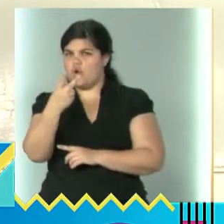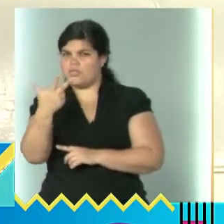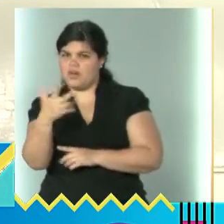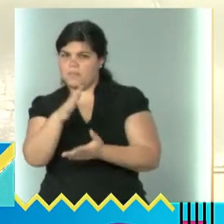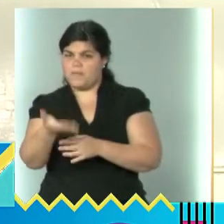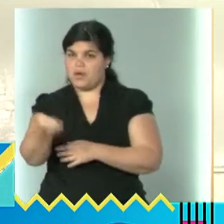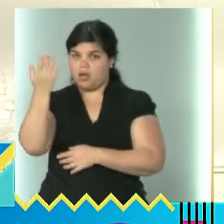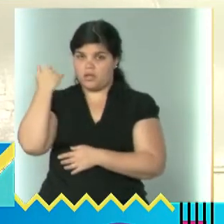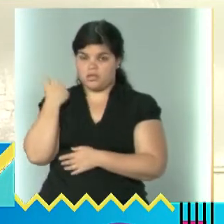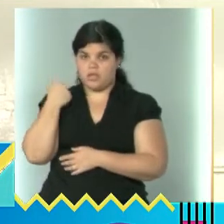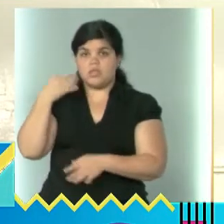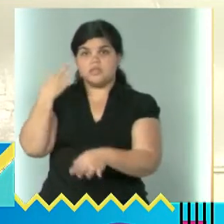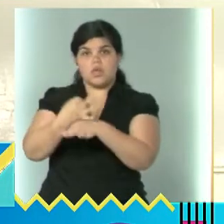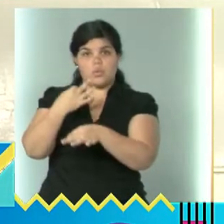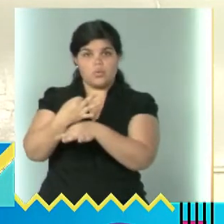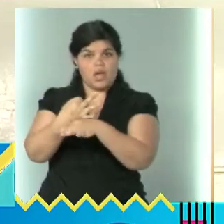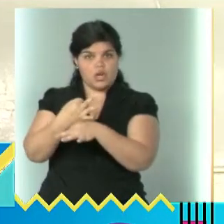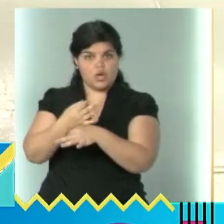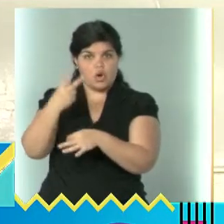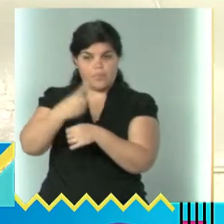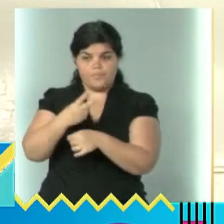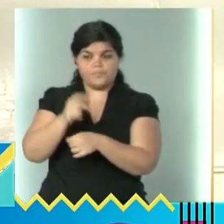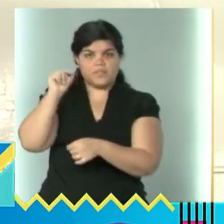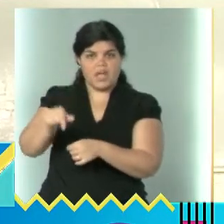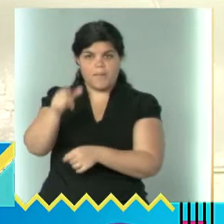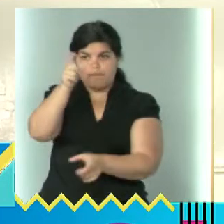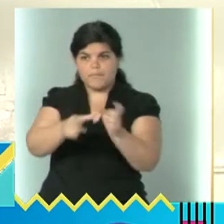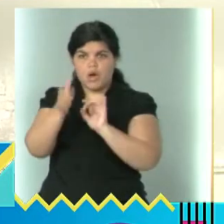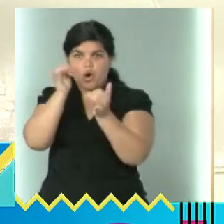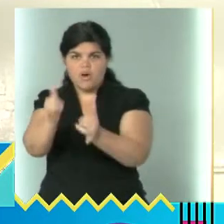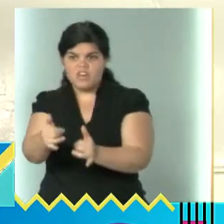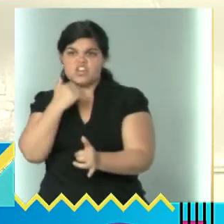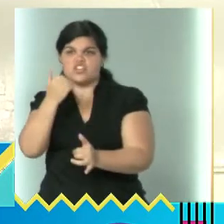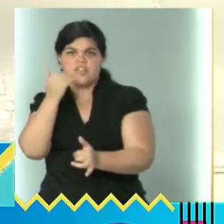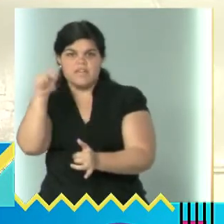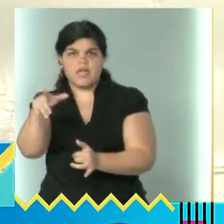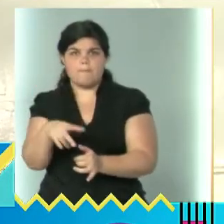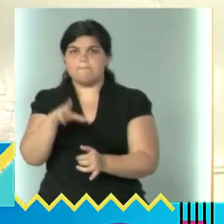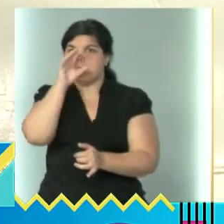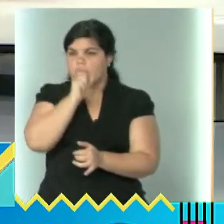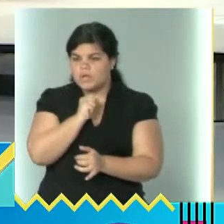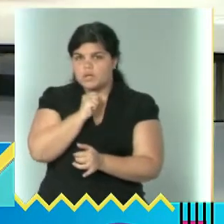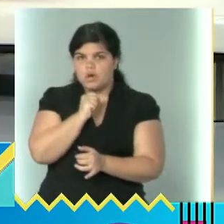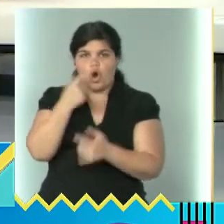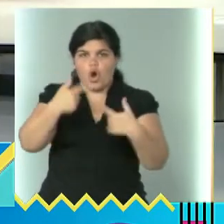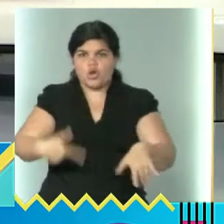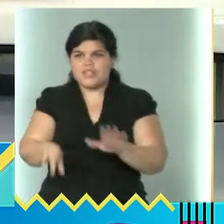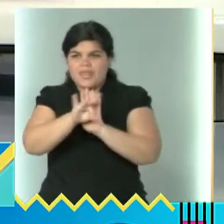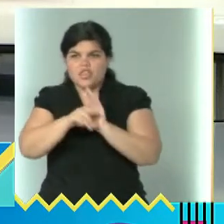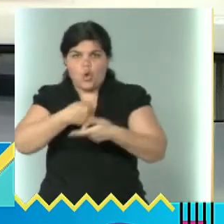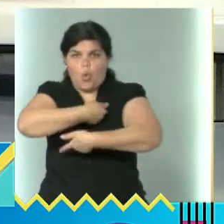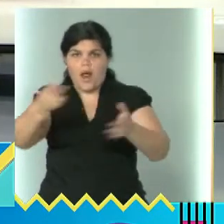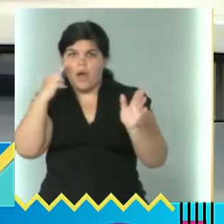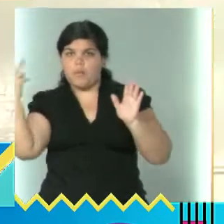taller en un secundario donde ninguno de los chicos sabía que podía poner que sus cosas no se vieran a cualquier persona. Y me parece